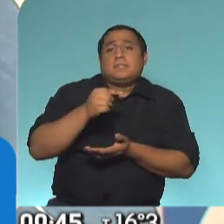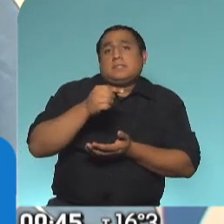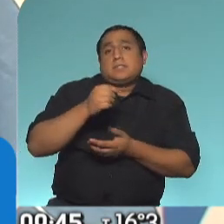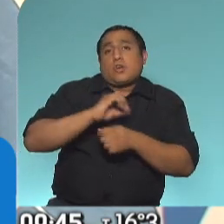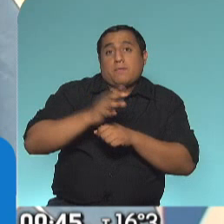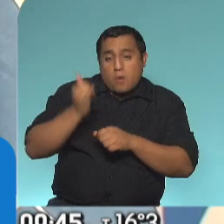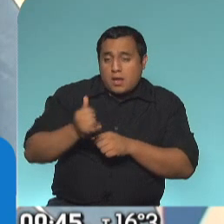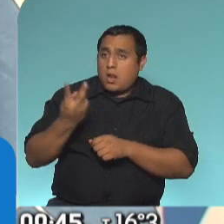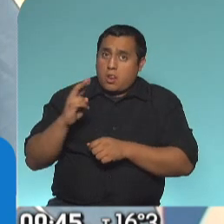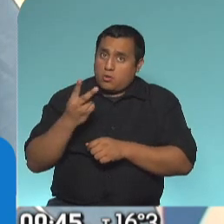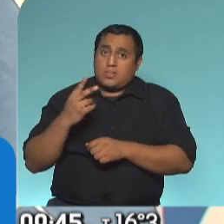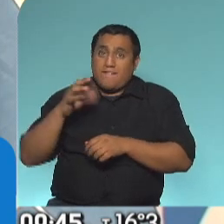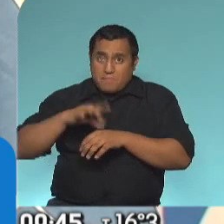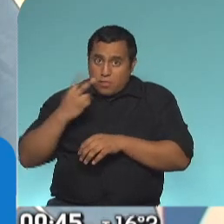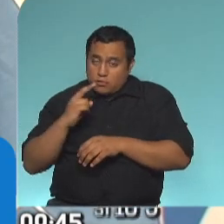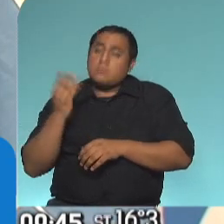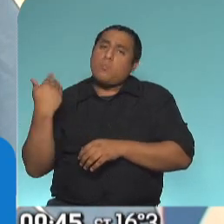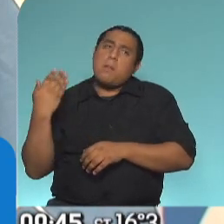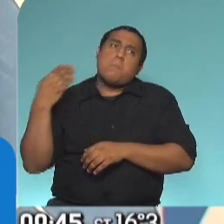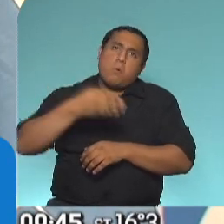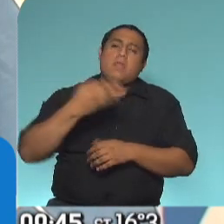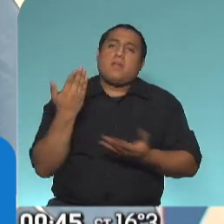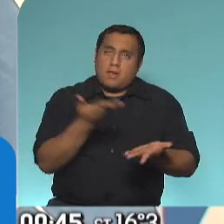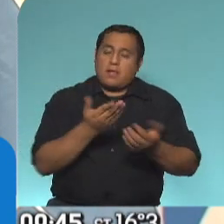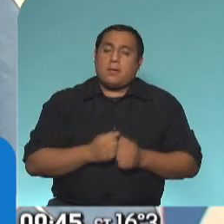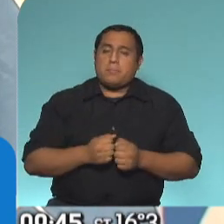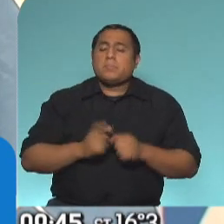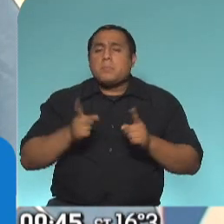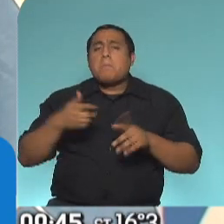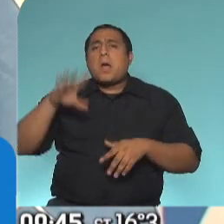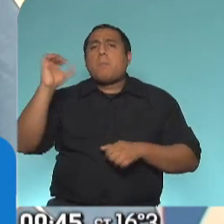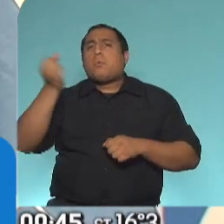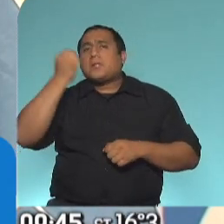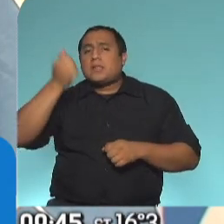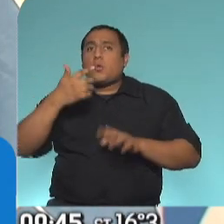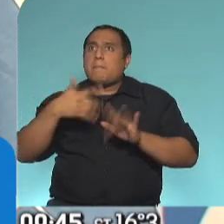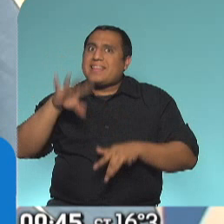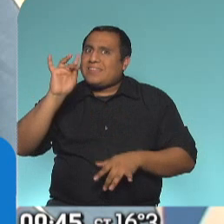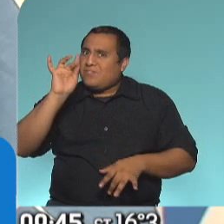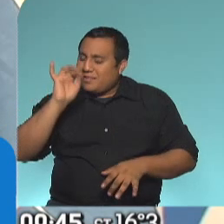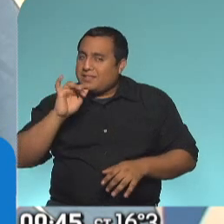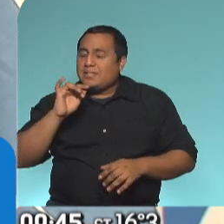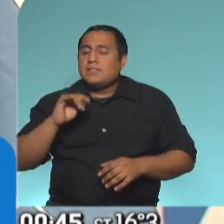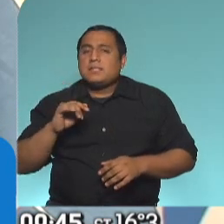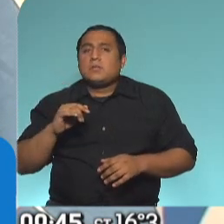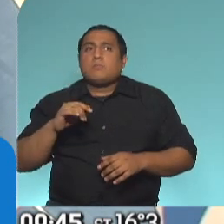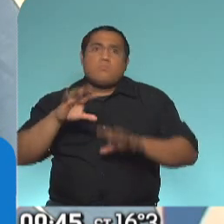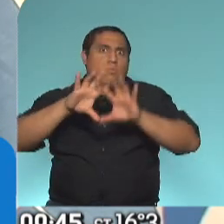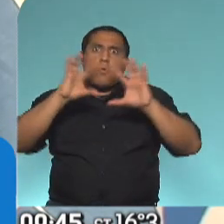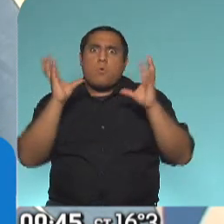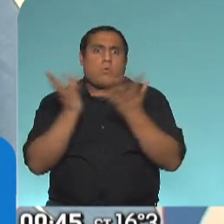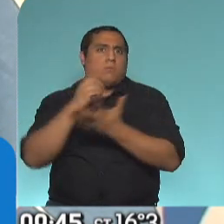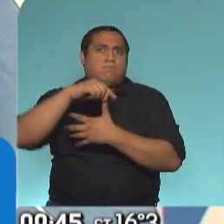crónica. Con respecto a lo más importante y lo más difícil que ocurre en el mundo, y